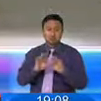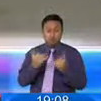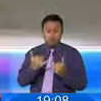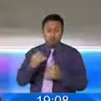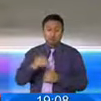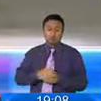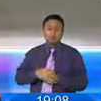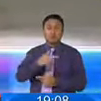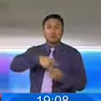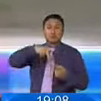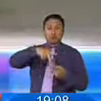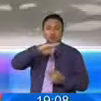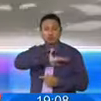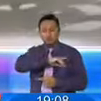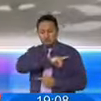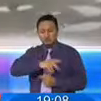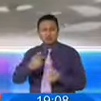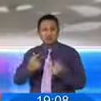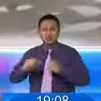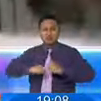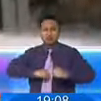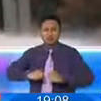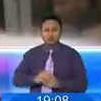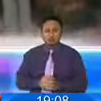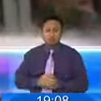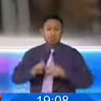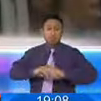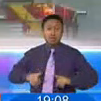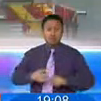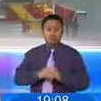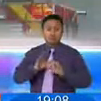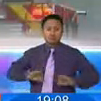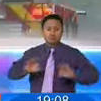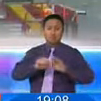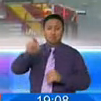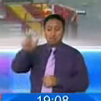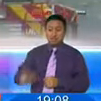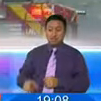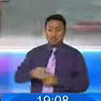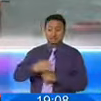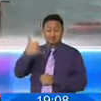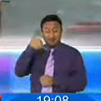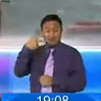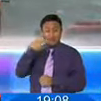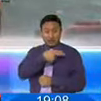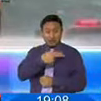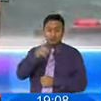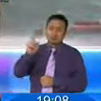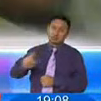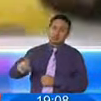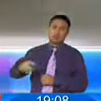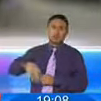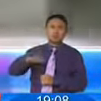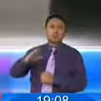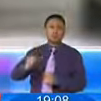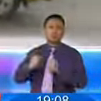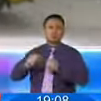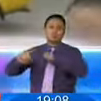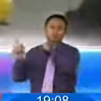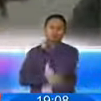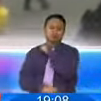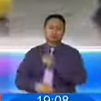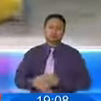acción. Sin embargo, señala que las sanciones se deben endurecer para quienes se aprovechen de la situación actual, creando falsas